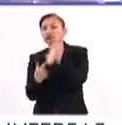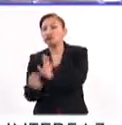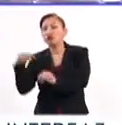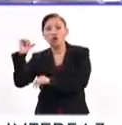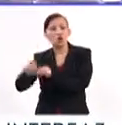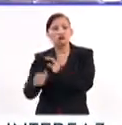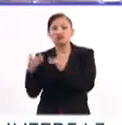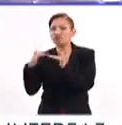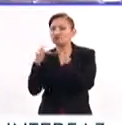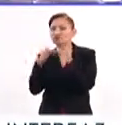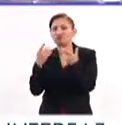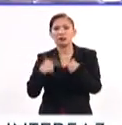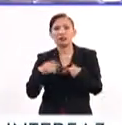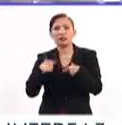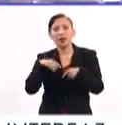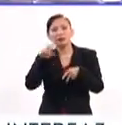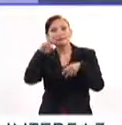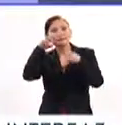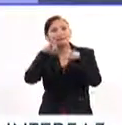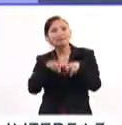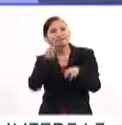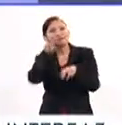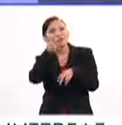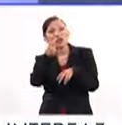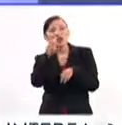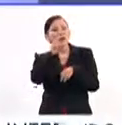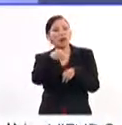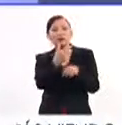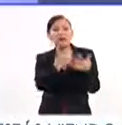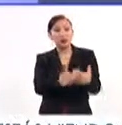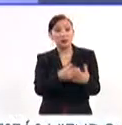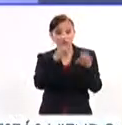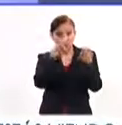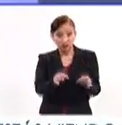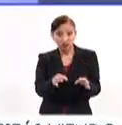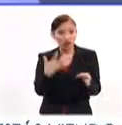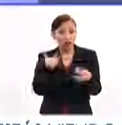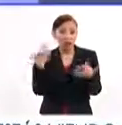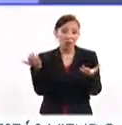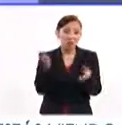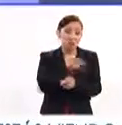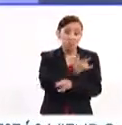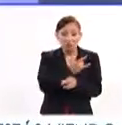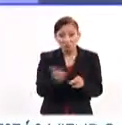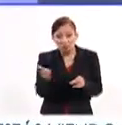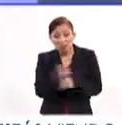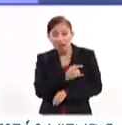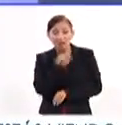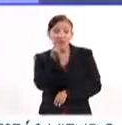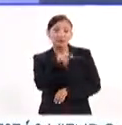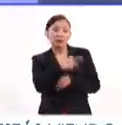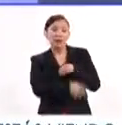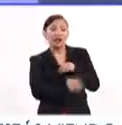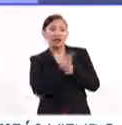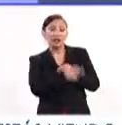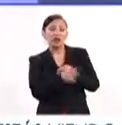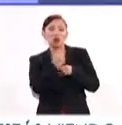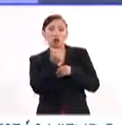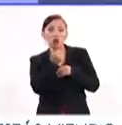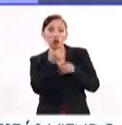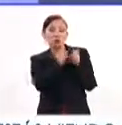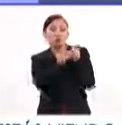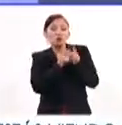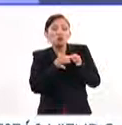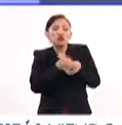muy inmediata con el espectador y porque no son empresas estables. Entonces el riesgo es poco porque son